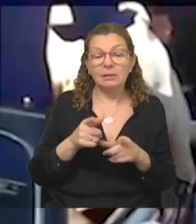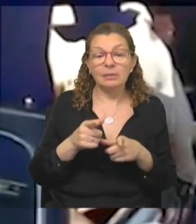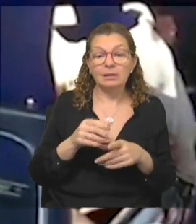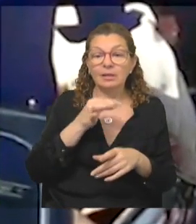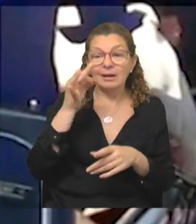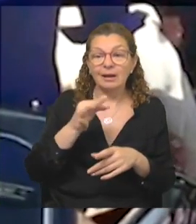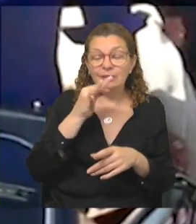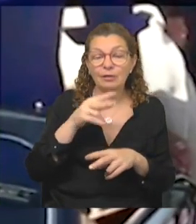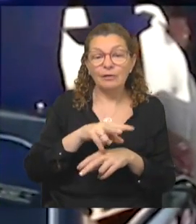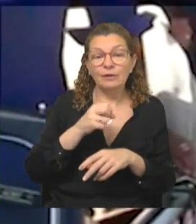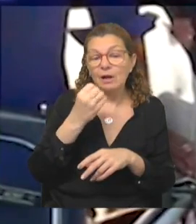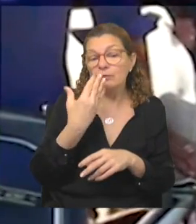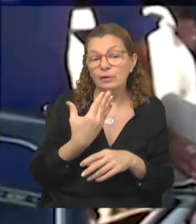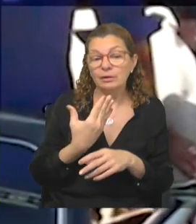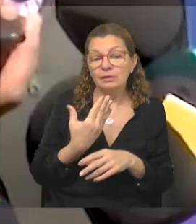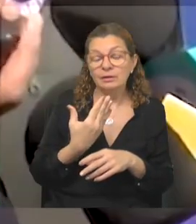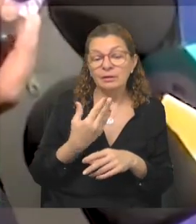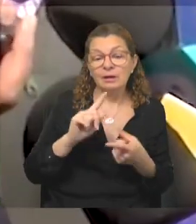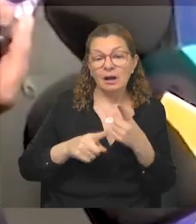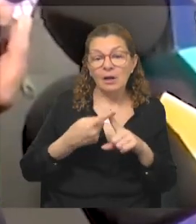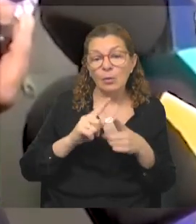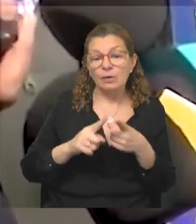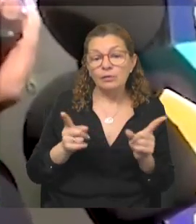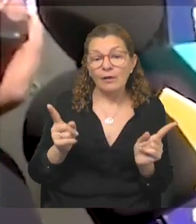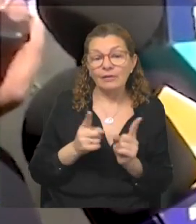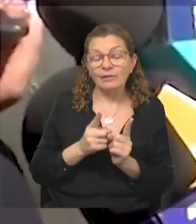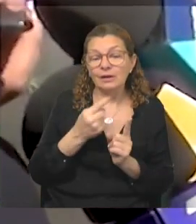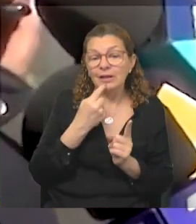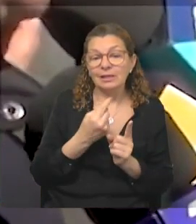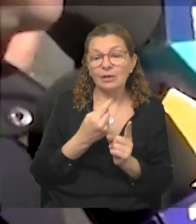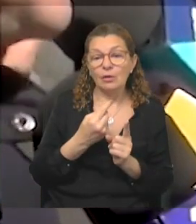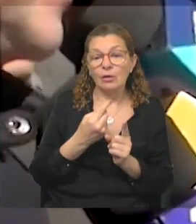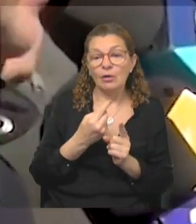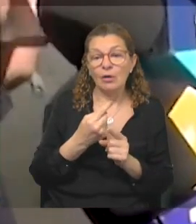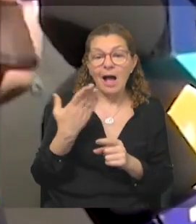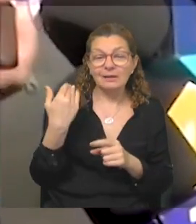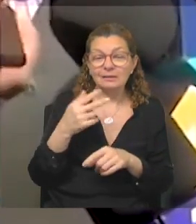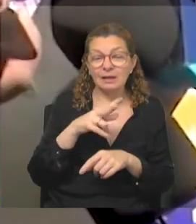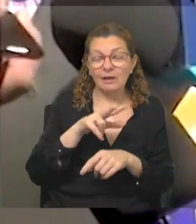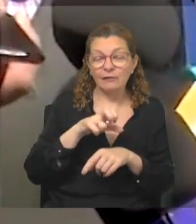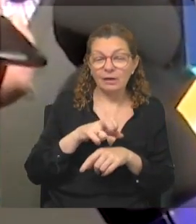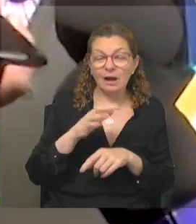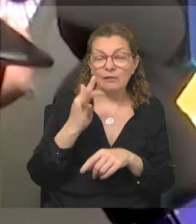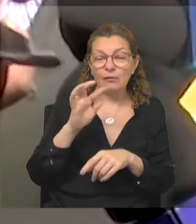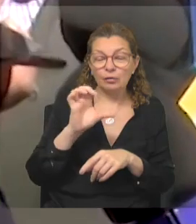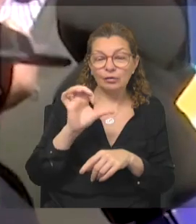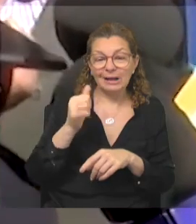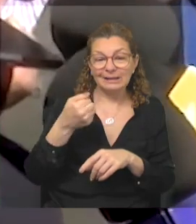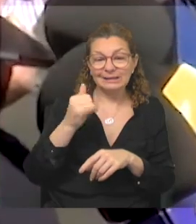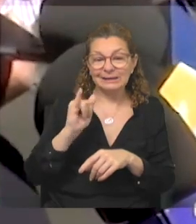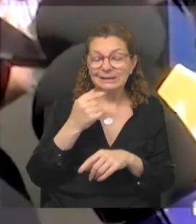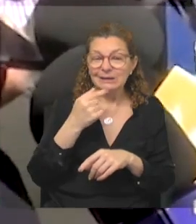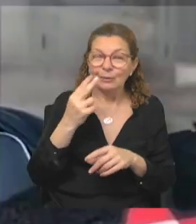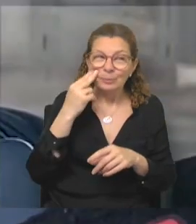declaraciones de la fiscal flores que el acuerdo abreviado al que llegó astesiano con este en su momento fosati la la fiscal es